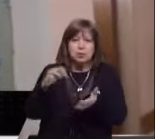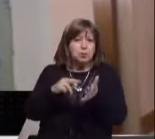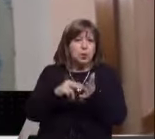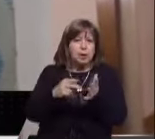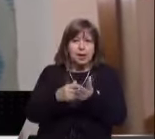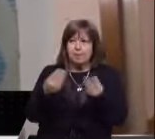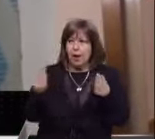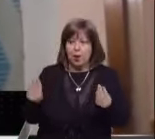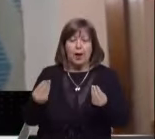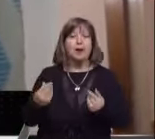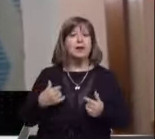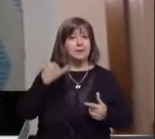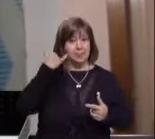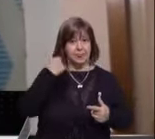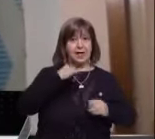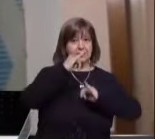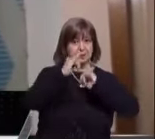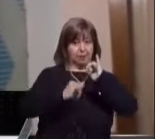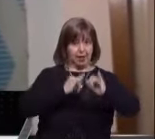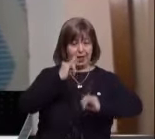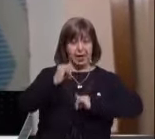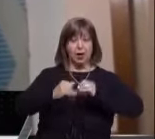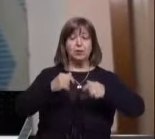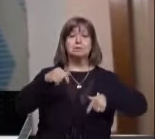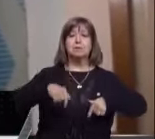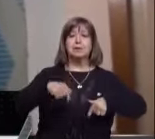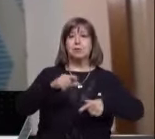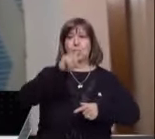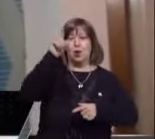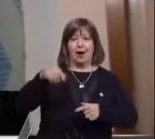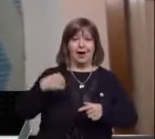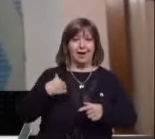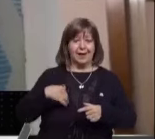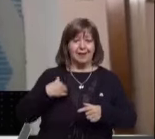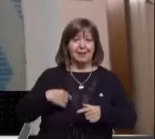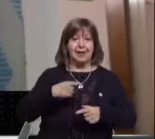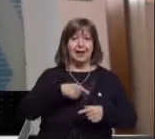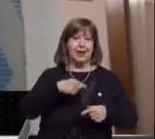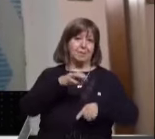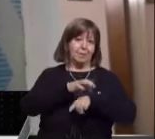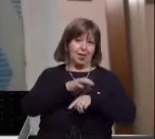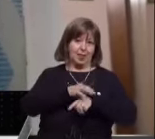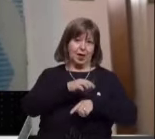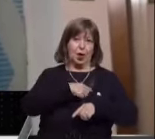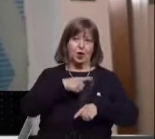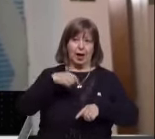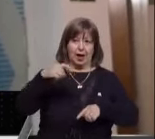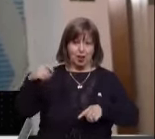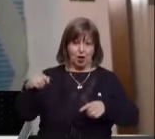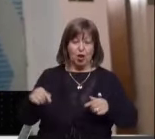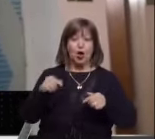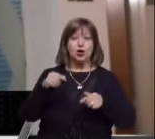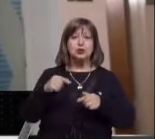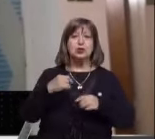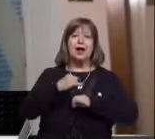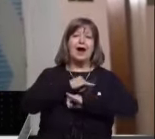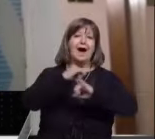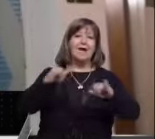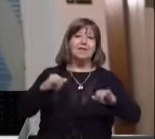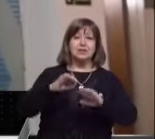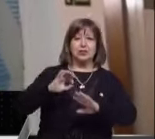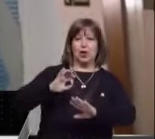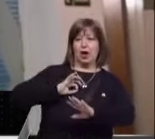La situación es la siguiente: el Colegio de Cardiología Intervencionista de Argentina, que engloba a todos los cardiólogos intervencionistas, ha anunciado ya desde